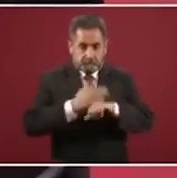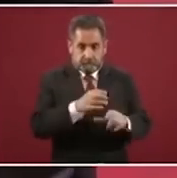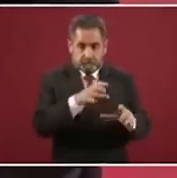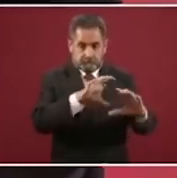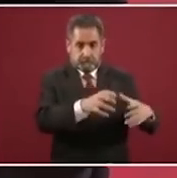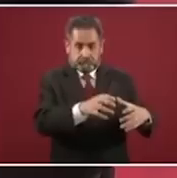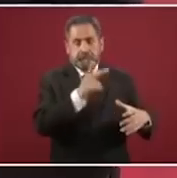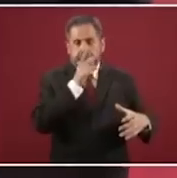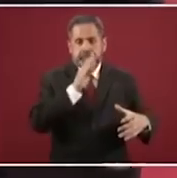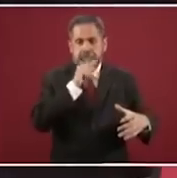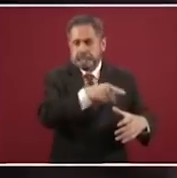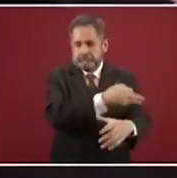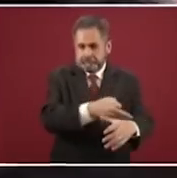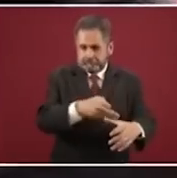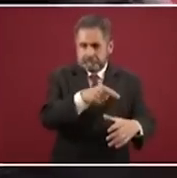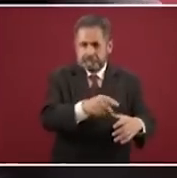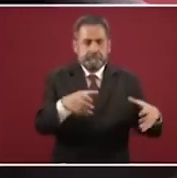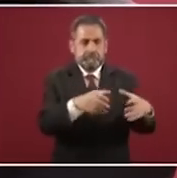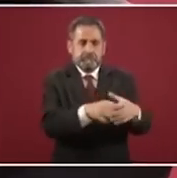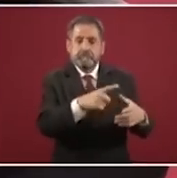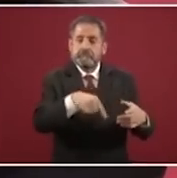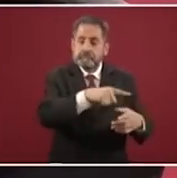los padres de familia se reúnen,